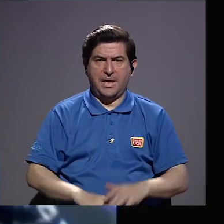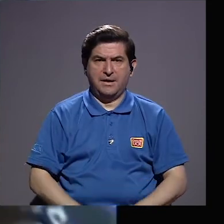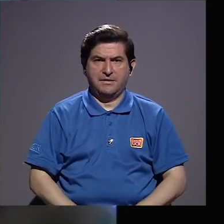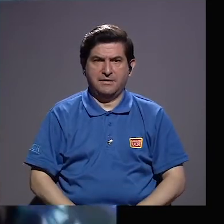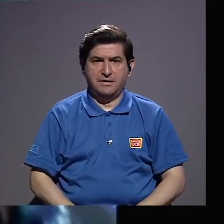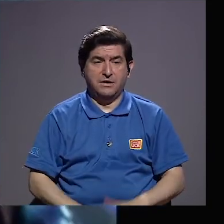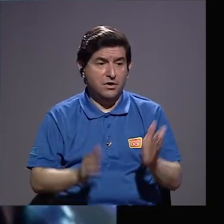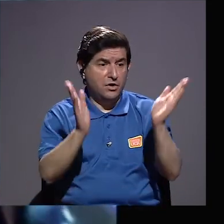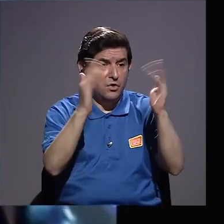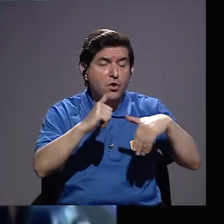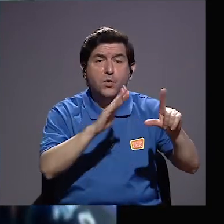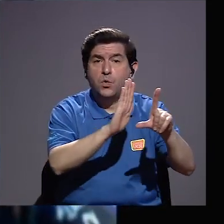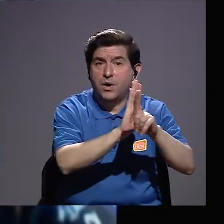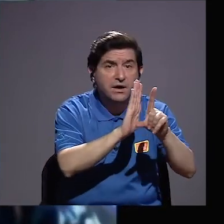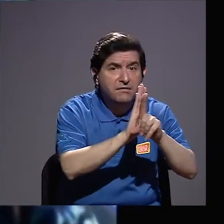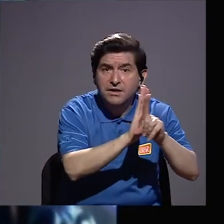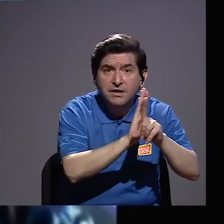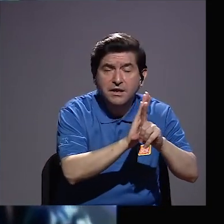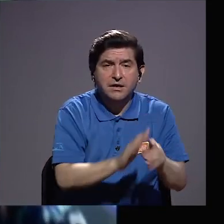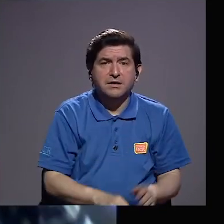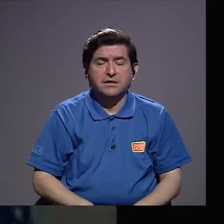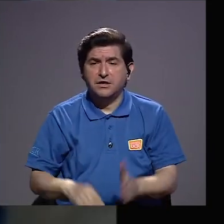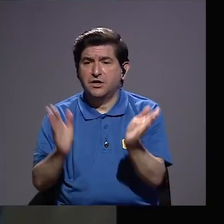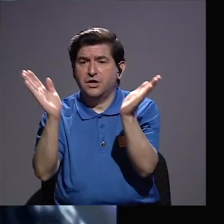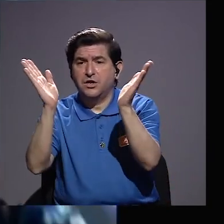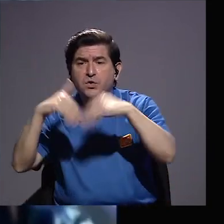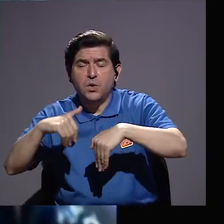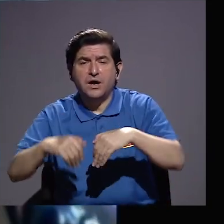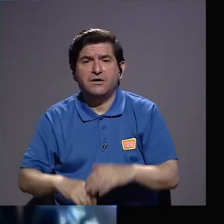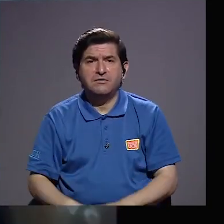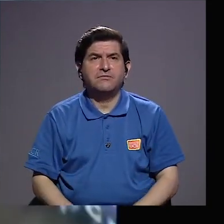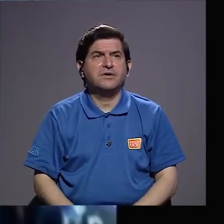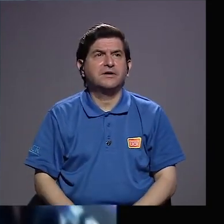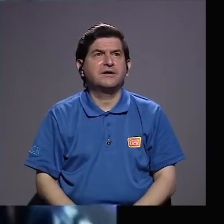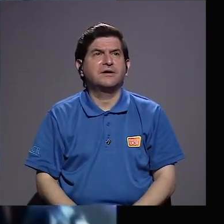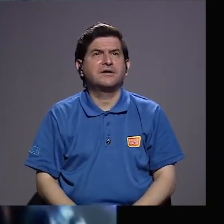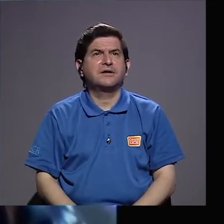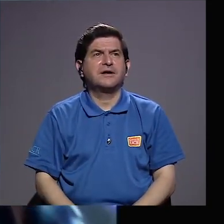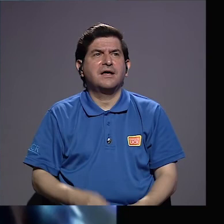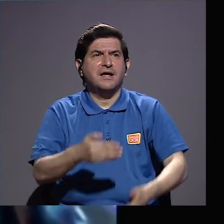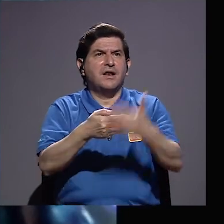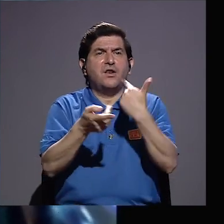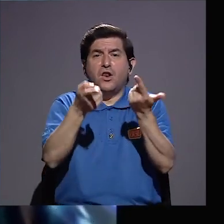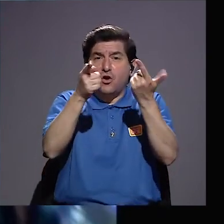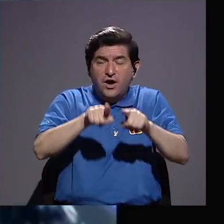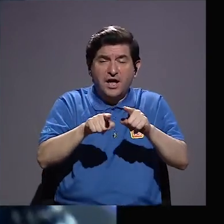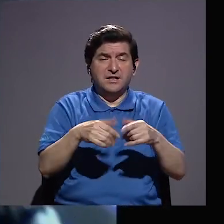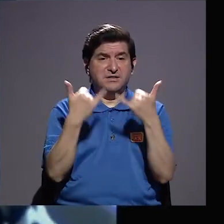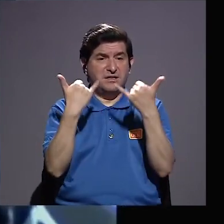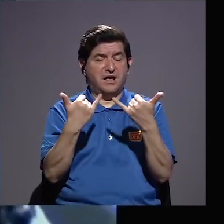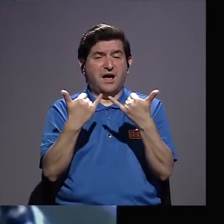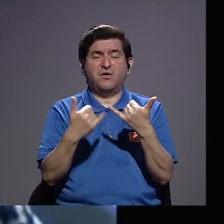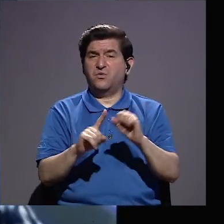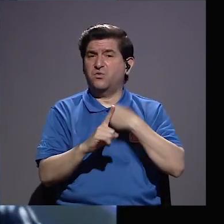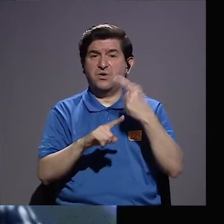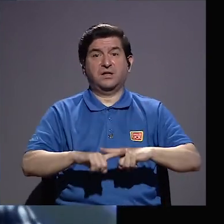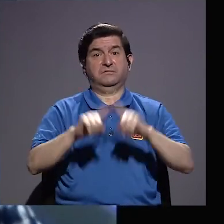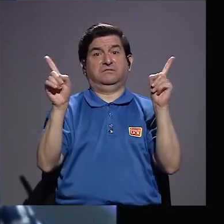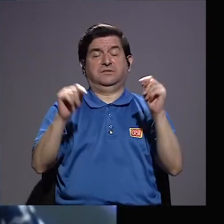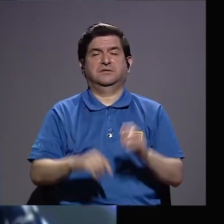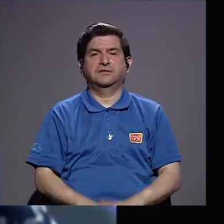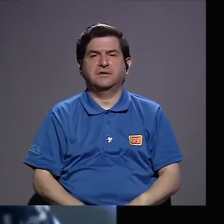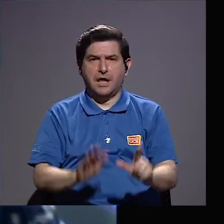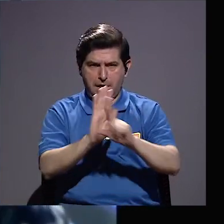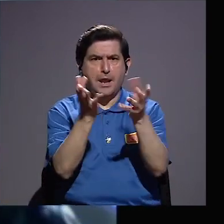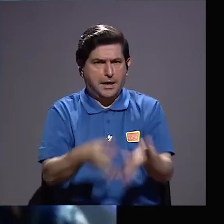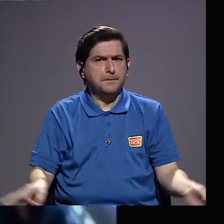que si no existieran esas leyes, si no existieran lo que se pasó antes, ni siquiera estaríamos ahí, ¿verdad?